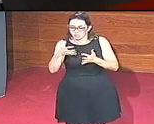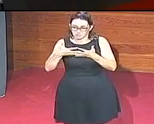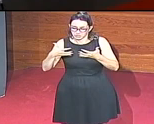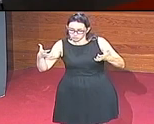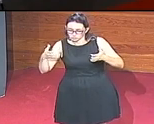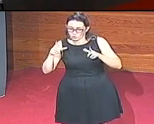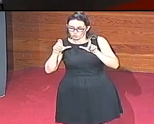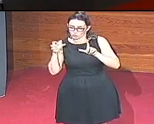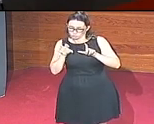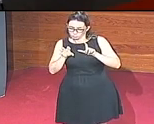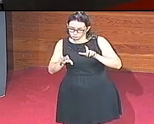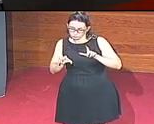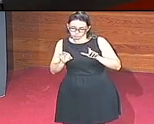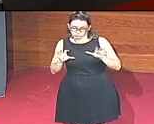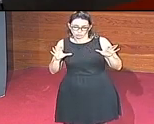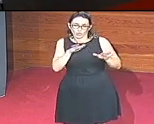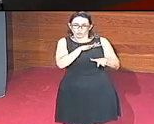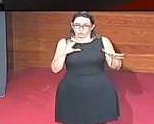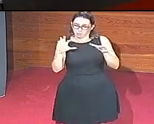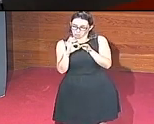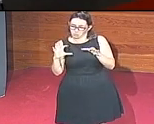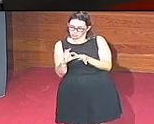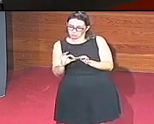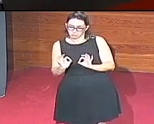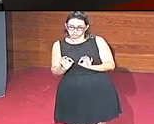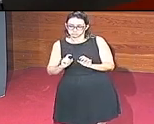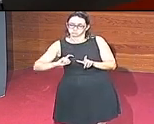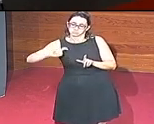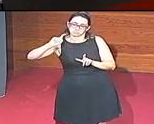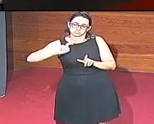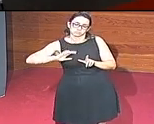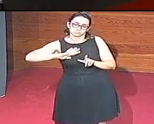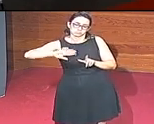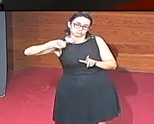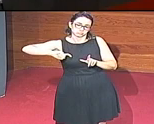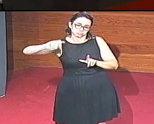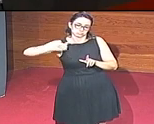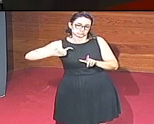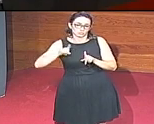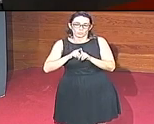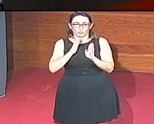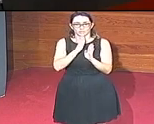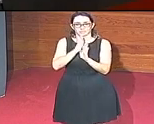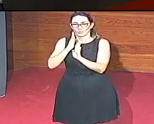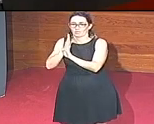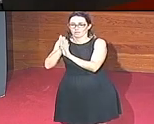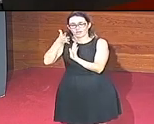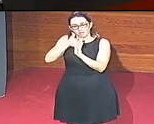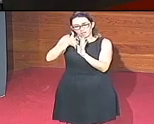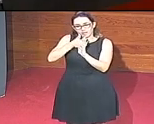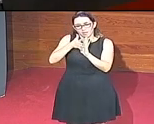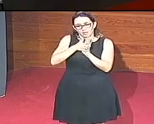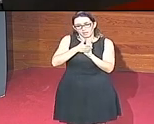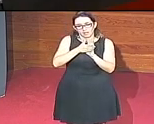fotografías en el lugar que corresponde y ya están y lo cuentas lo mismo que el del envase de manera secuencial poco a poco de menos a más